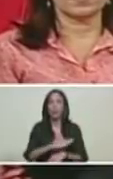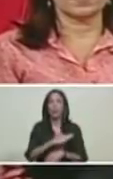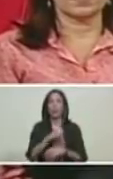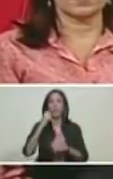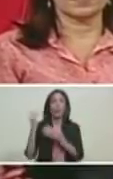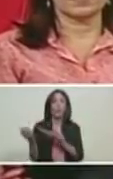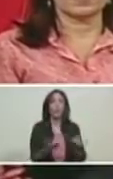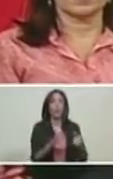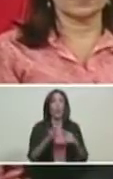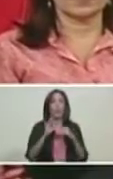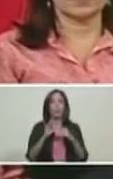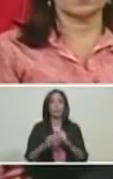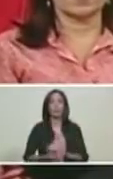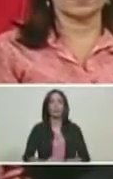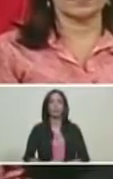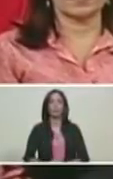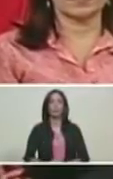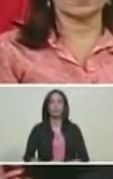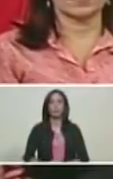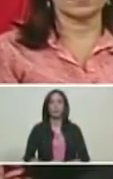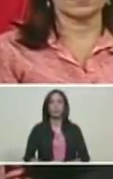invitados especiales.